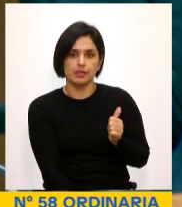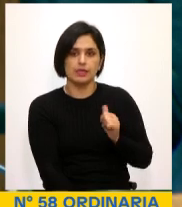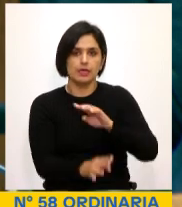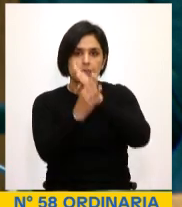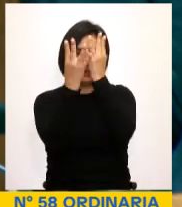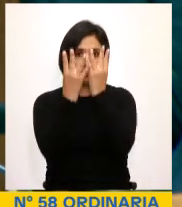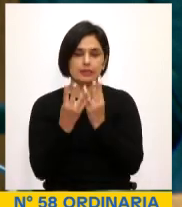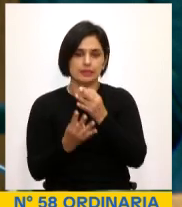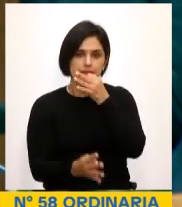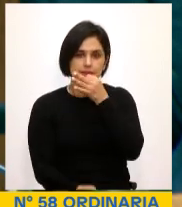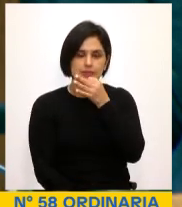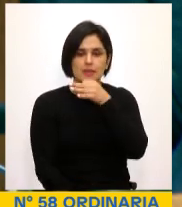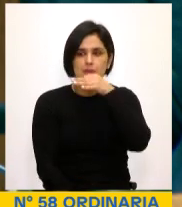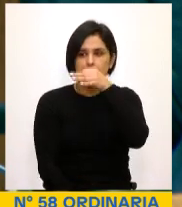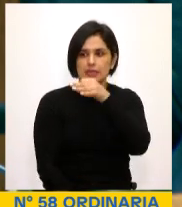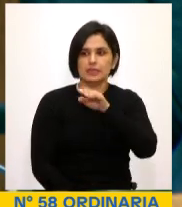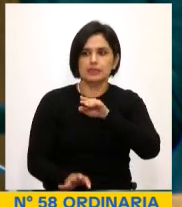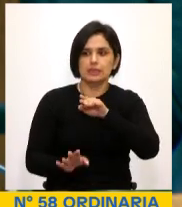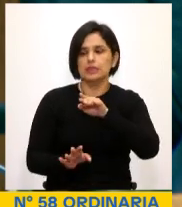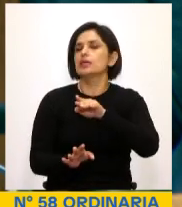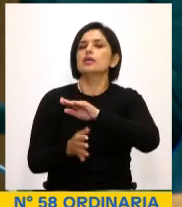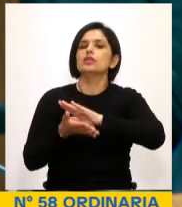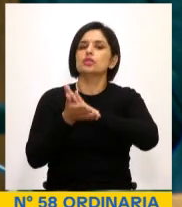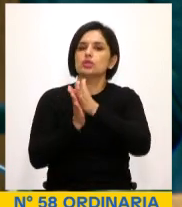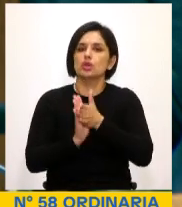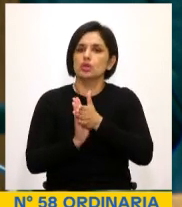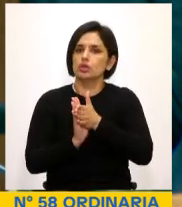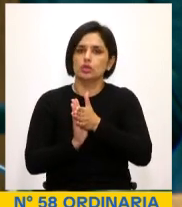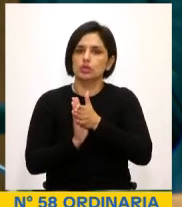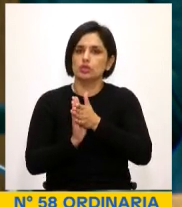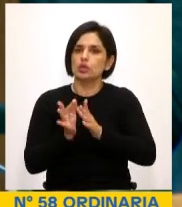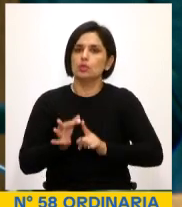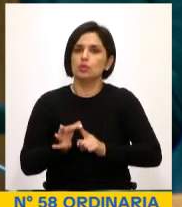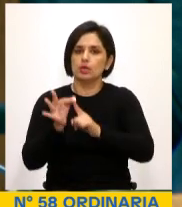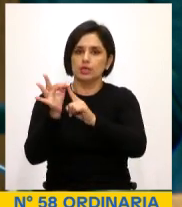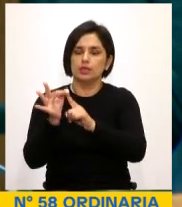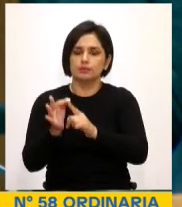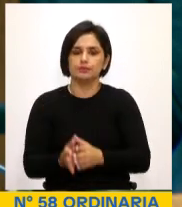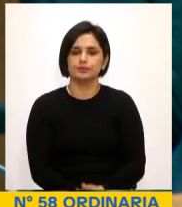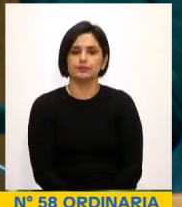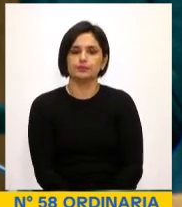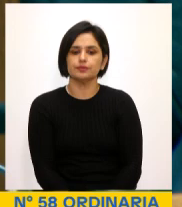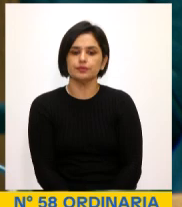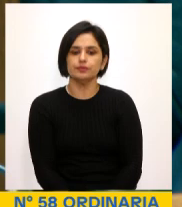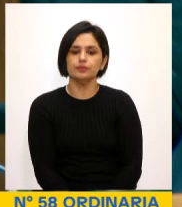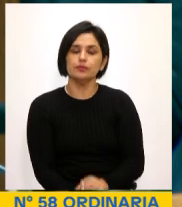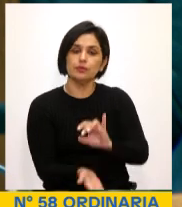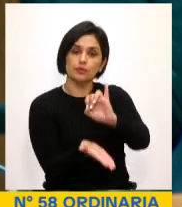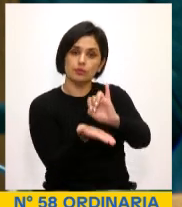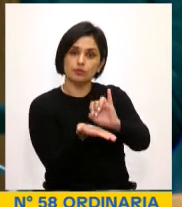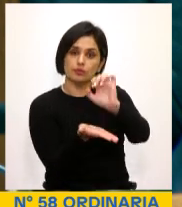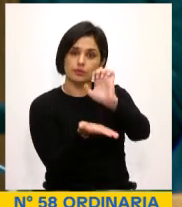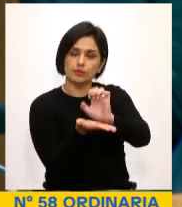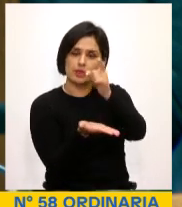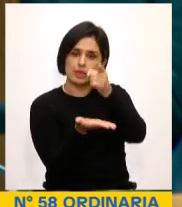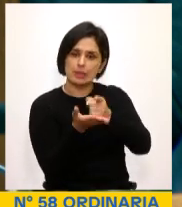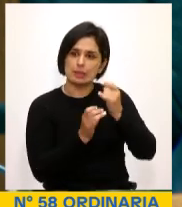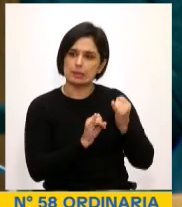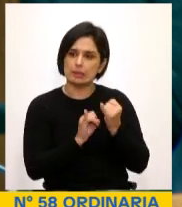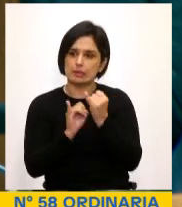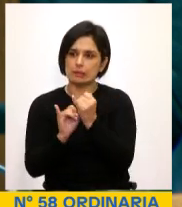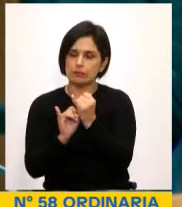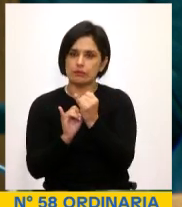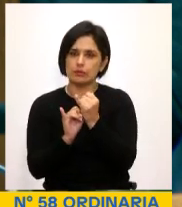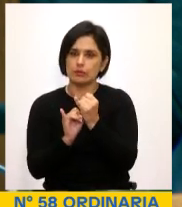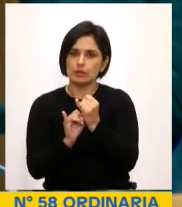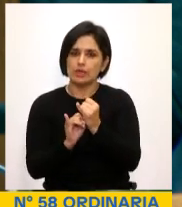de chile para calificar este informe alto riesgo todo en carácter de prioritario los órganos del Estado deberán informar a la delegación presencial